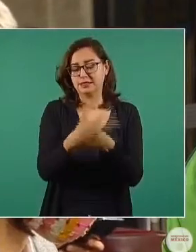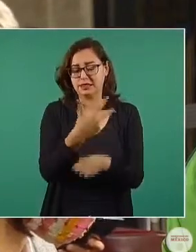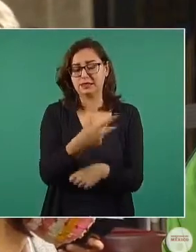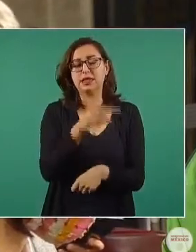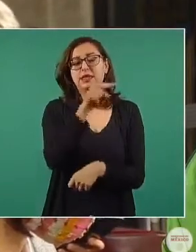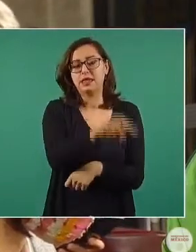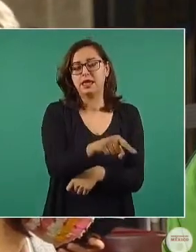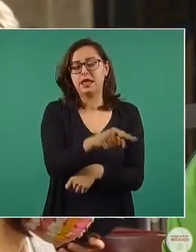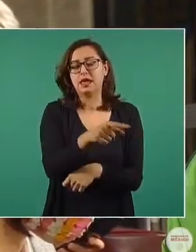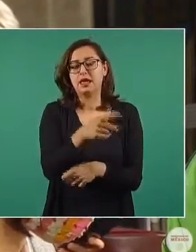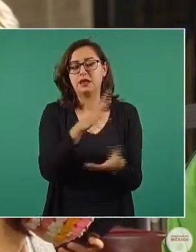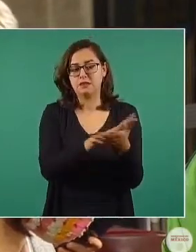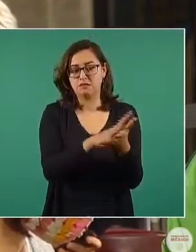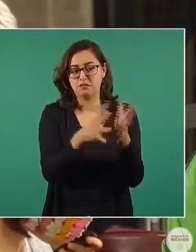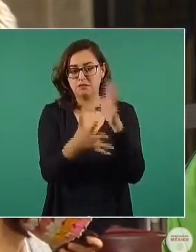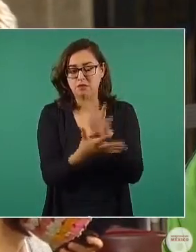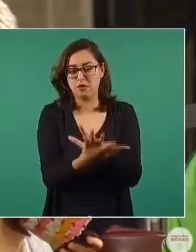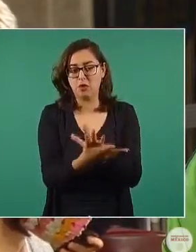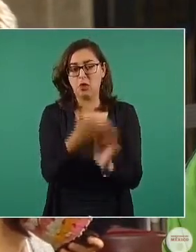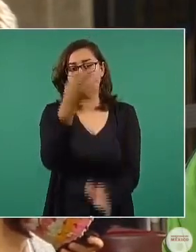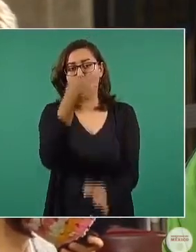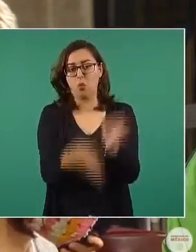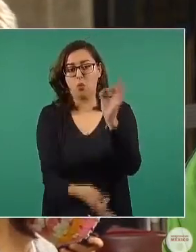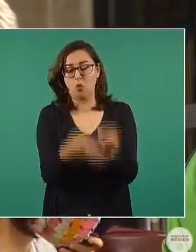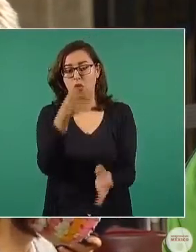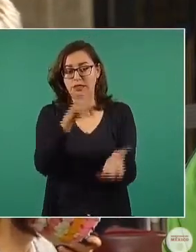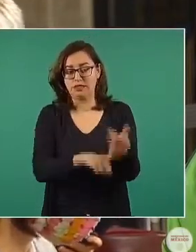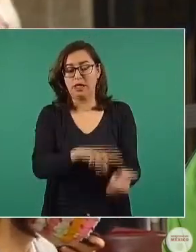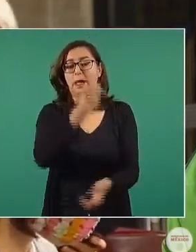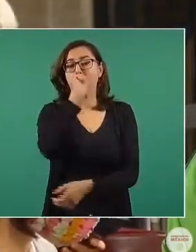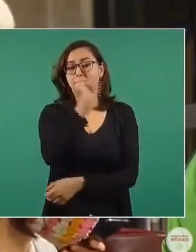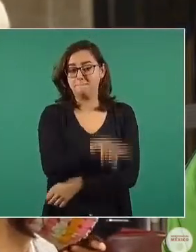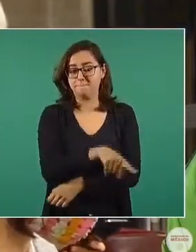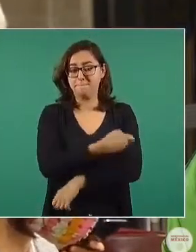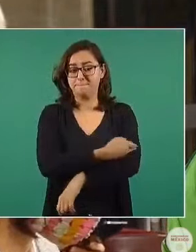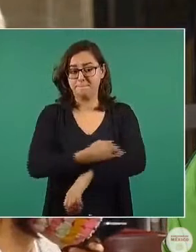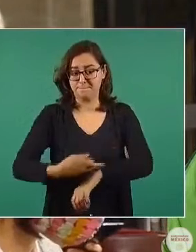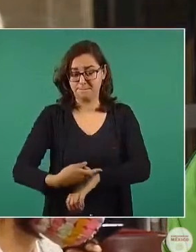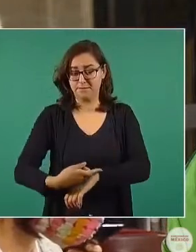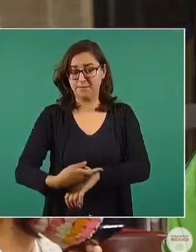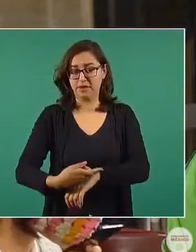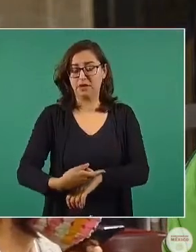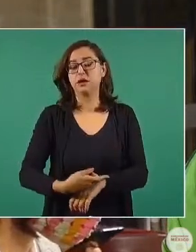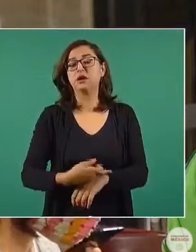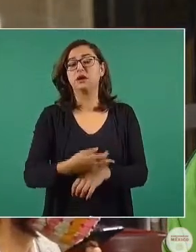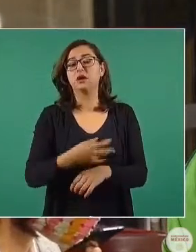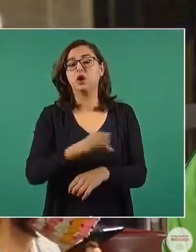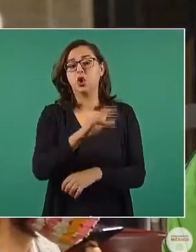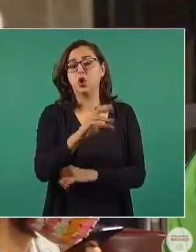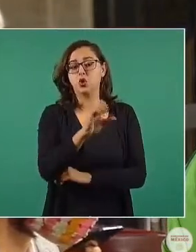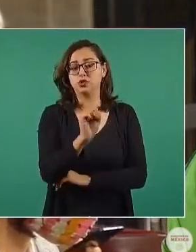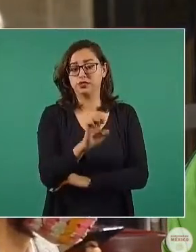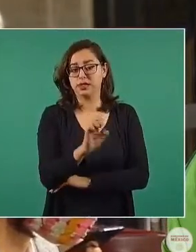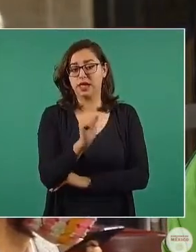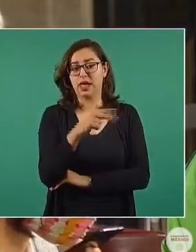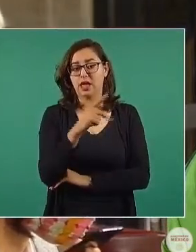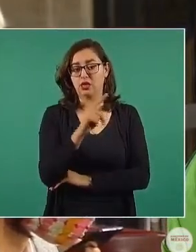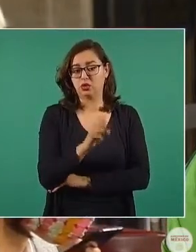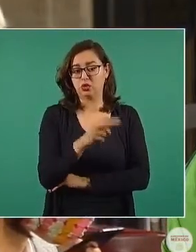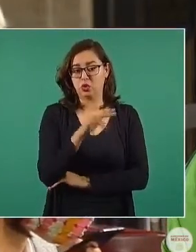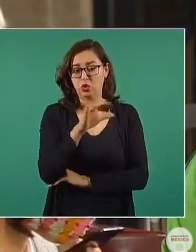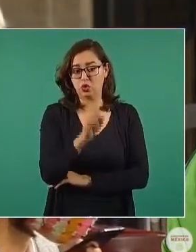Arteaga, con contubernio con el juez interino del mismo juzgado tercer familiar, de nombre José Antonio Méndez